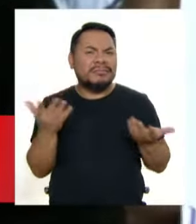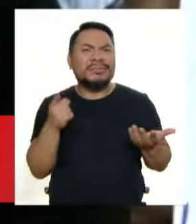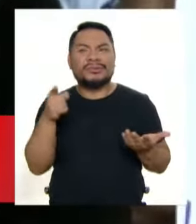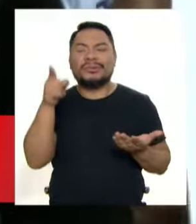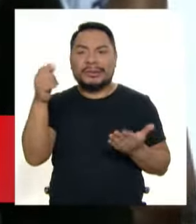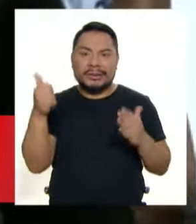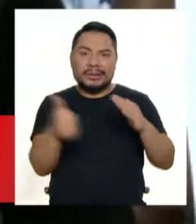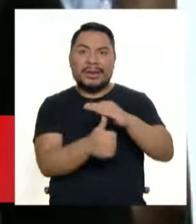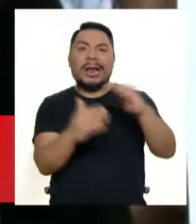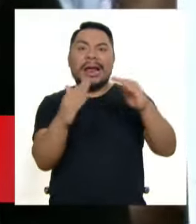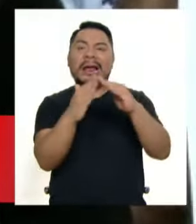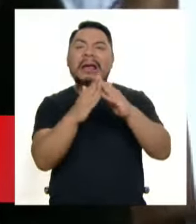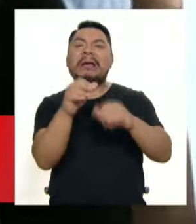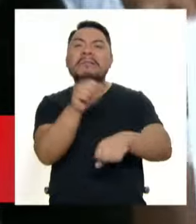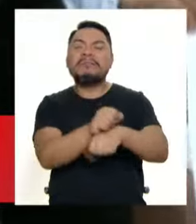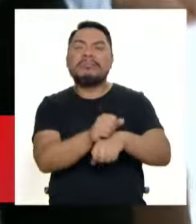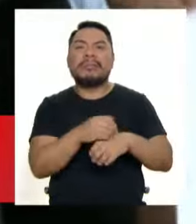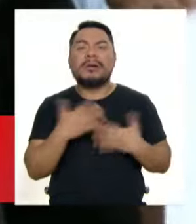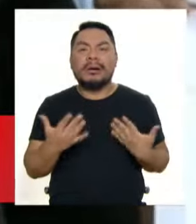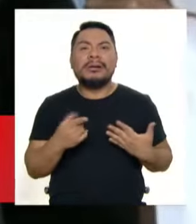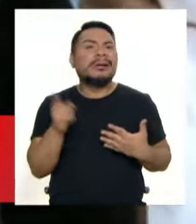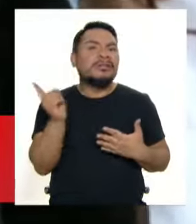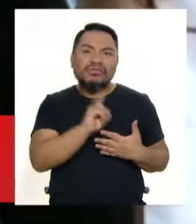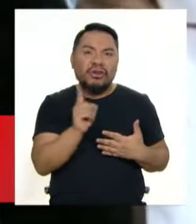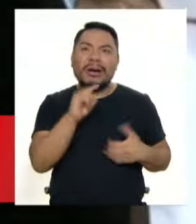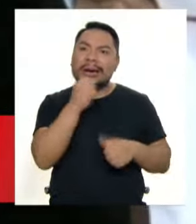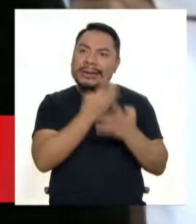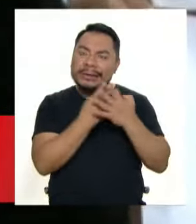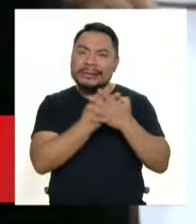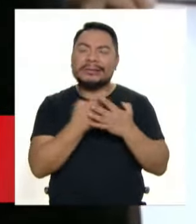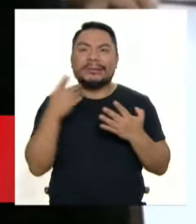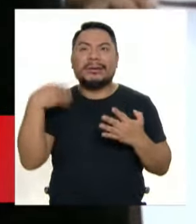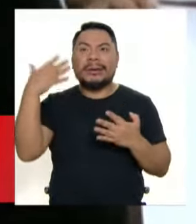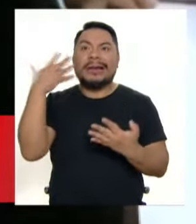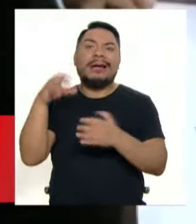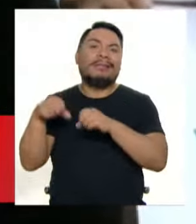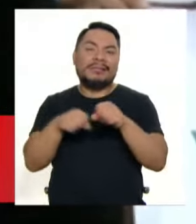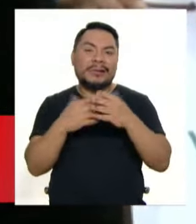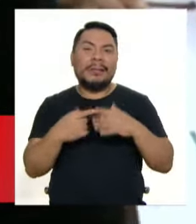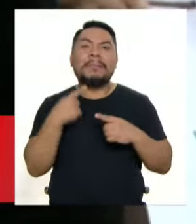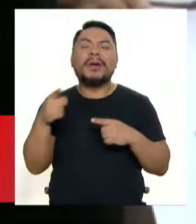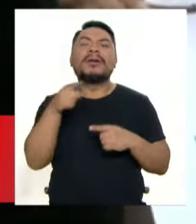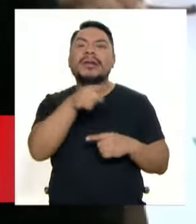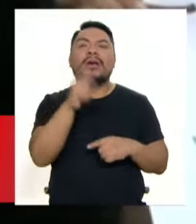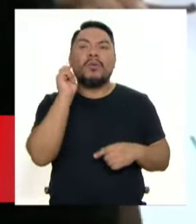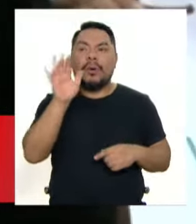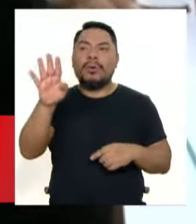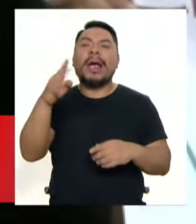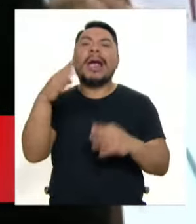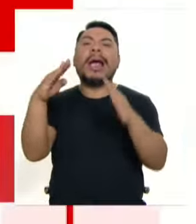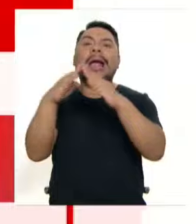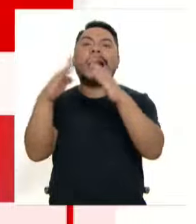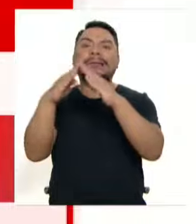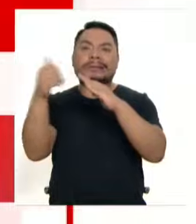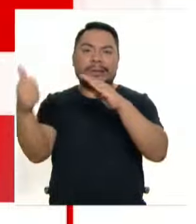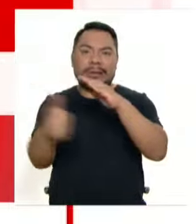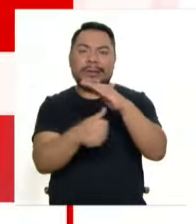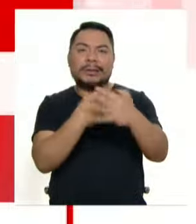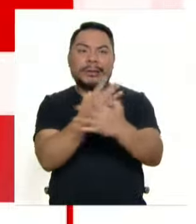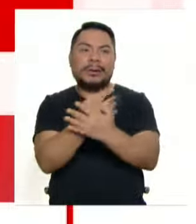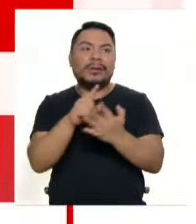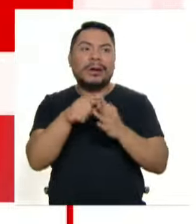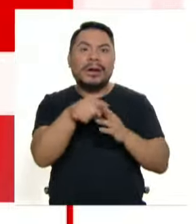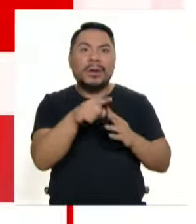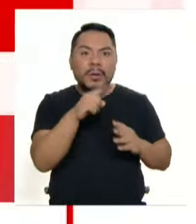debió quedarse ahí hasta que pase a manos de la jueza y pueda determinar, ¿no? Es donde ella huye de su domicilio. Cayó